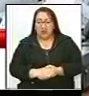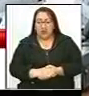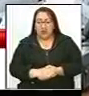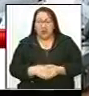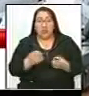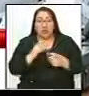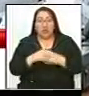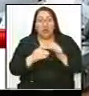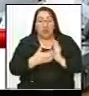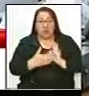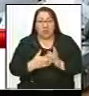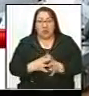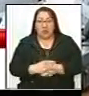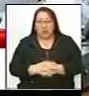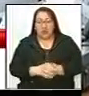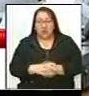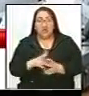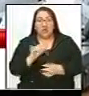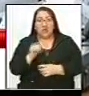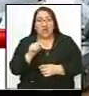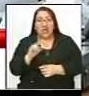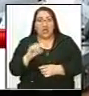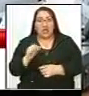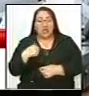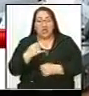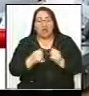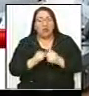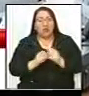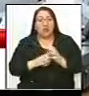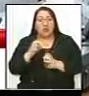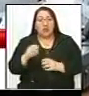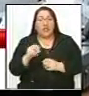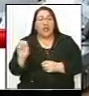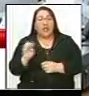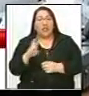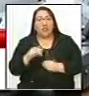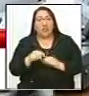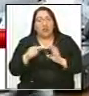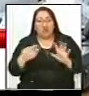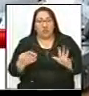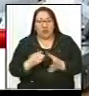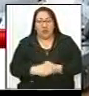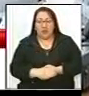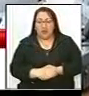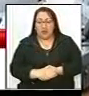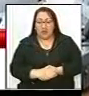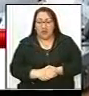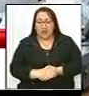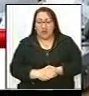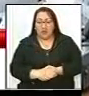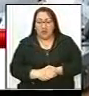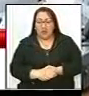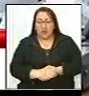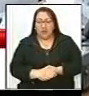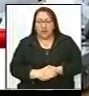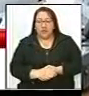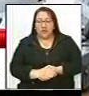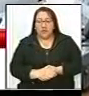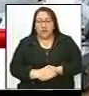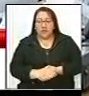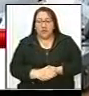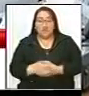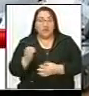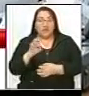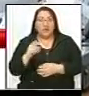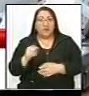Según lo contemplado, JICA debería terminar su desembolso en enero 2019. El monto a